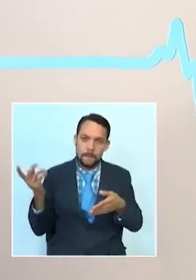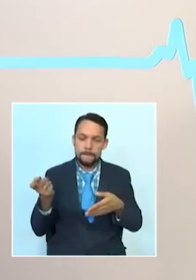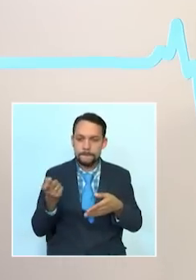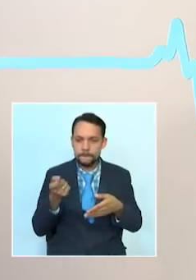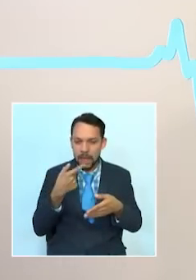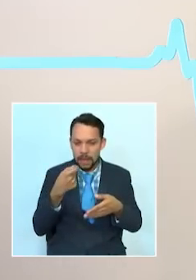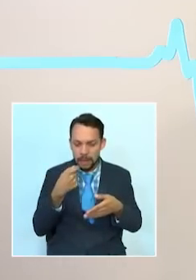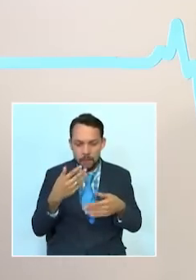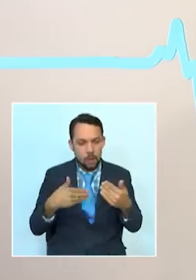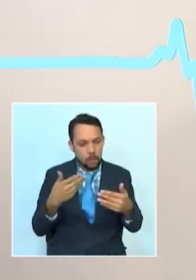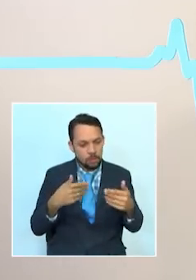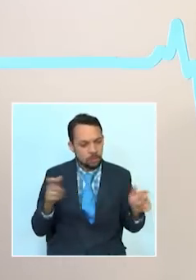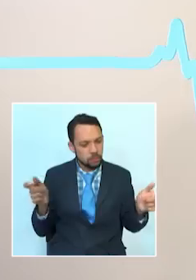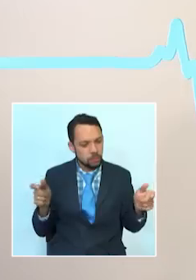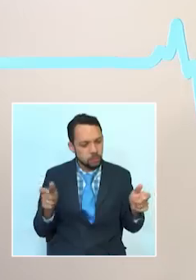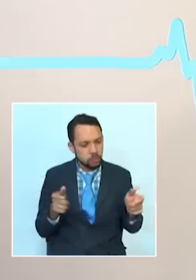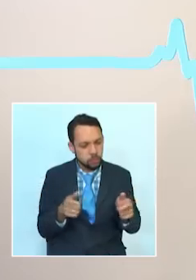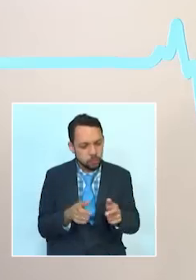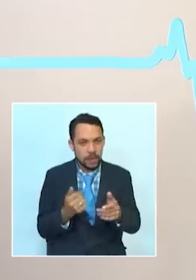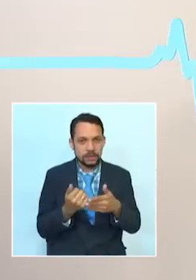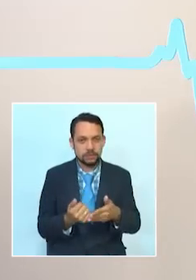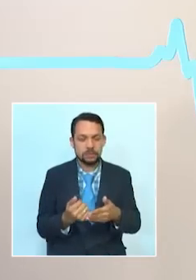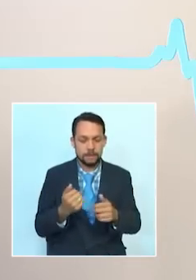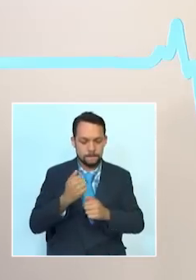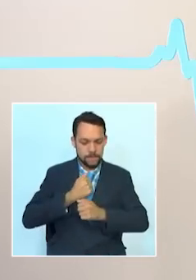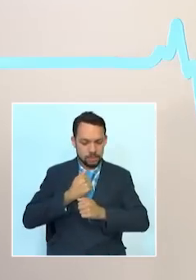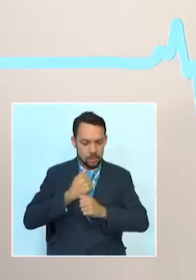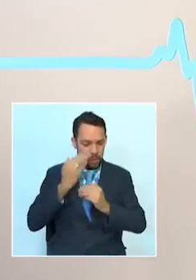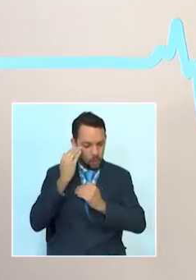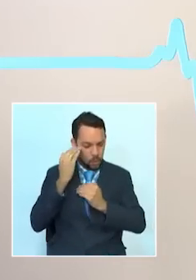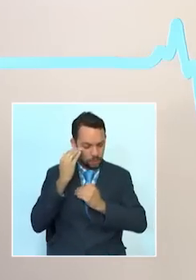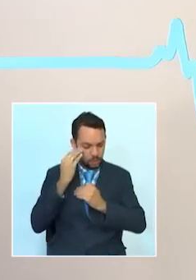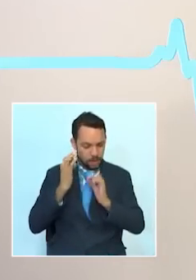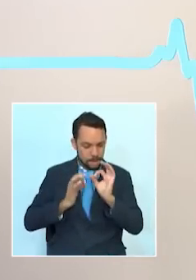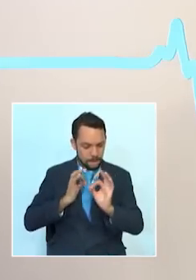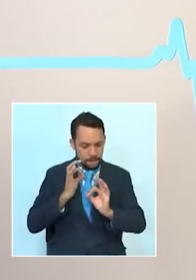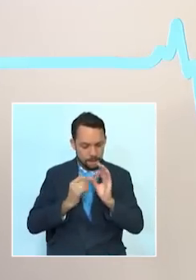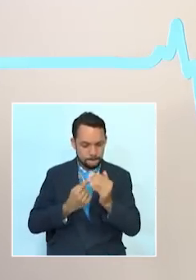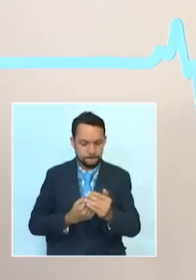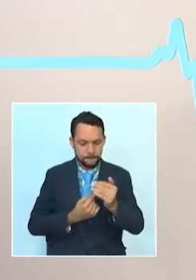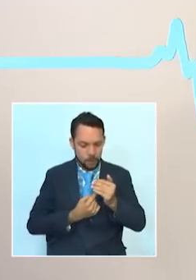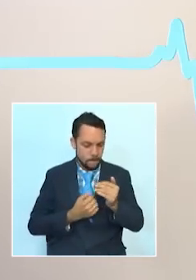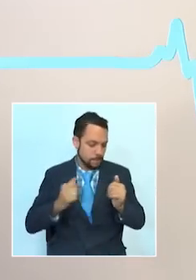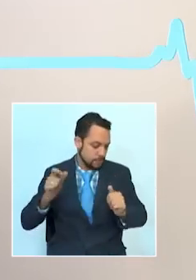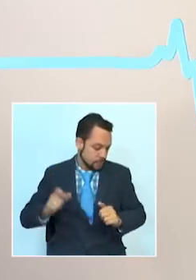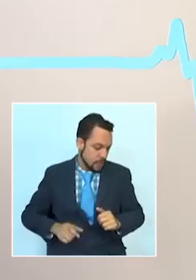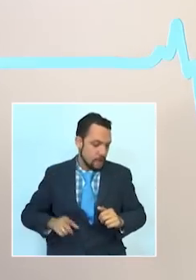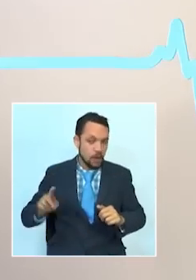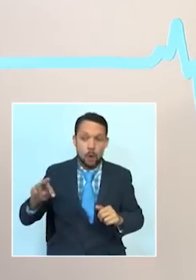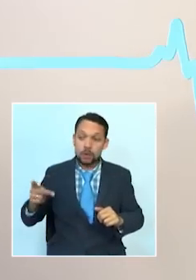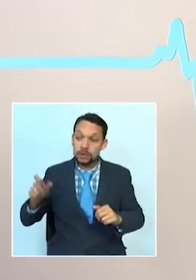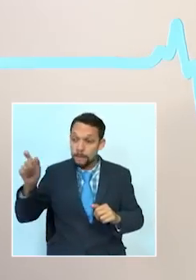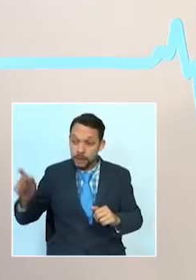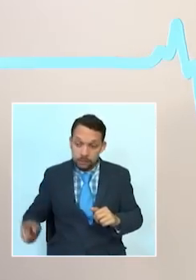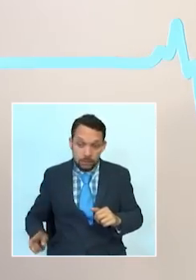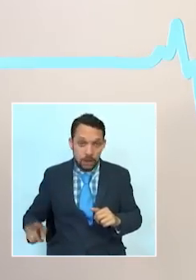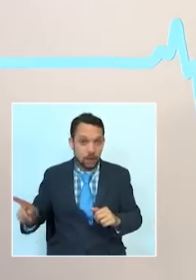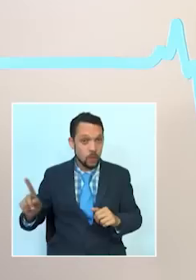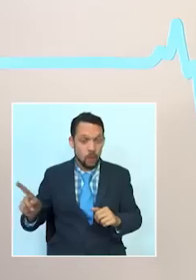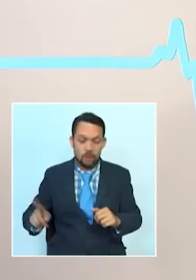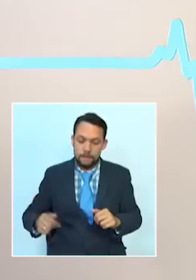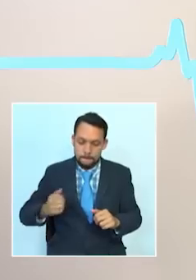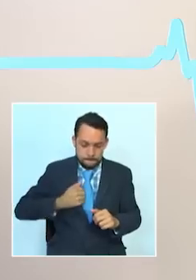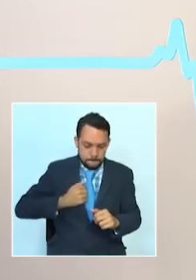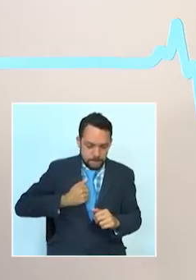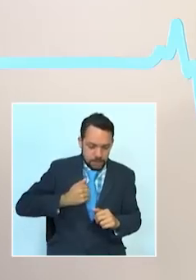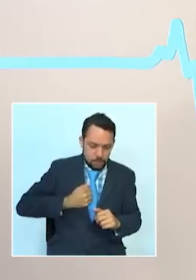haya tomado la conciencia de que es su salud la que tiene que cuidar no la del vecino que es su salud su corazón el que tiene que